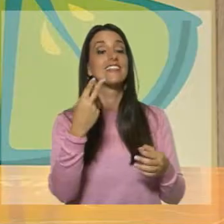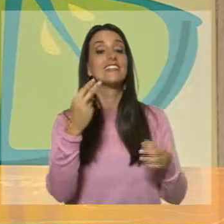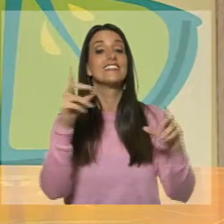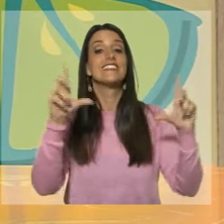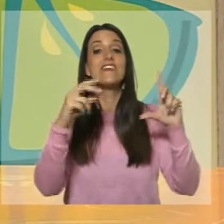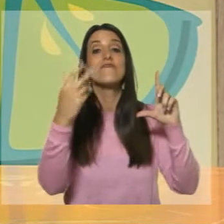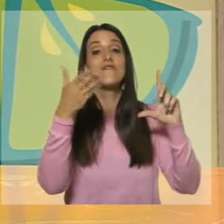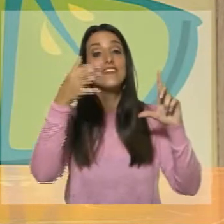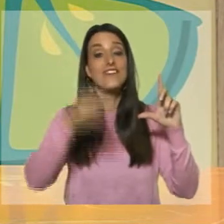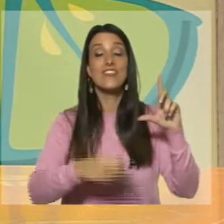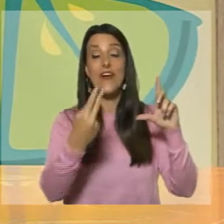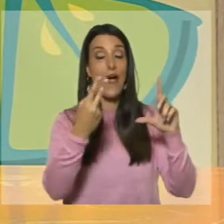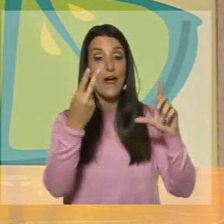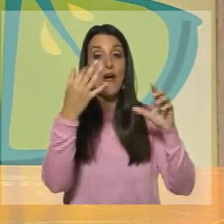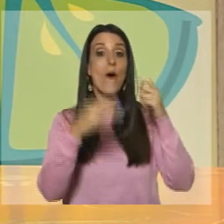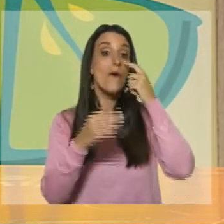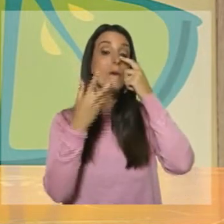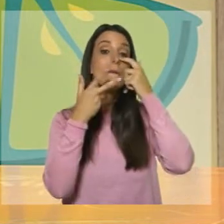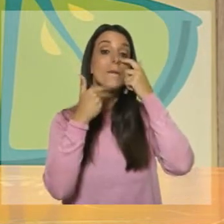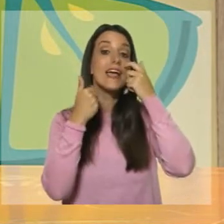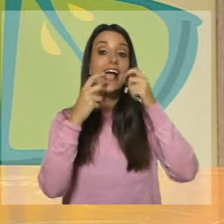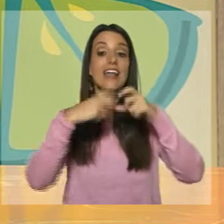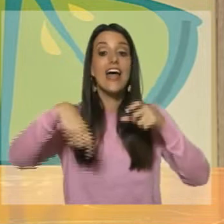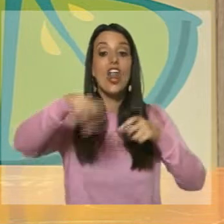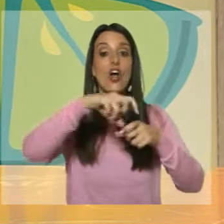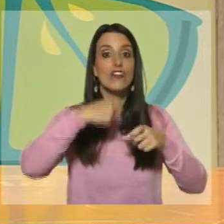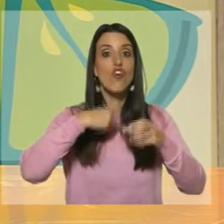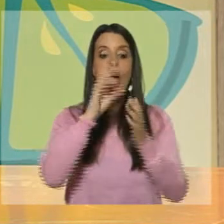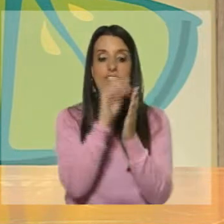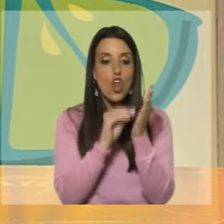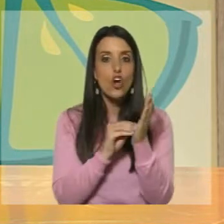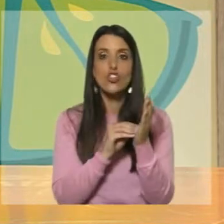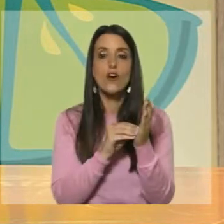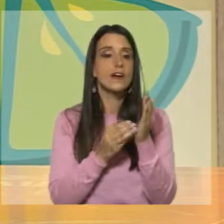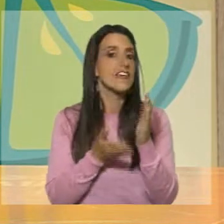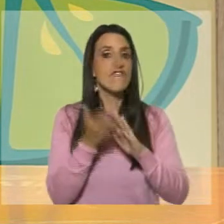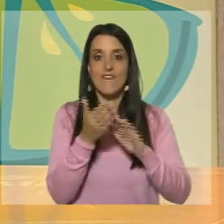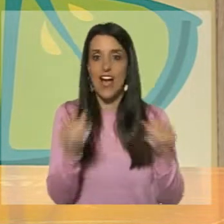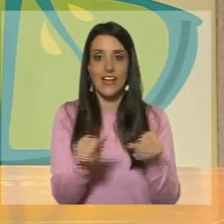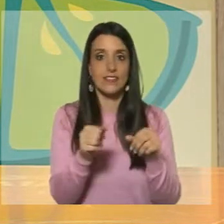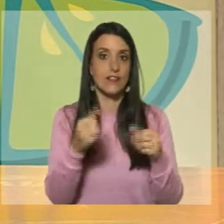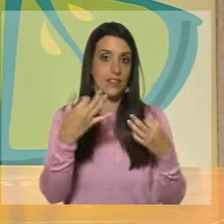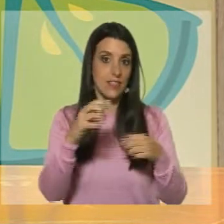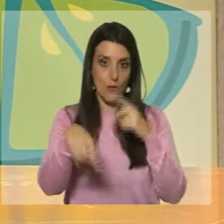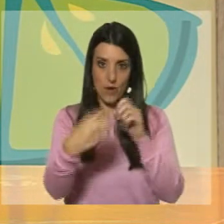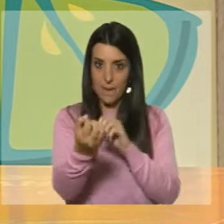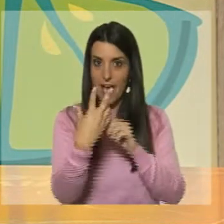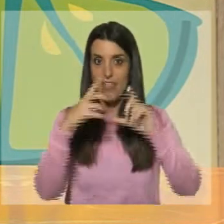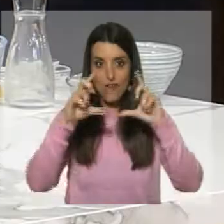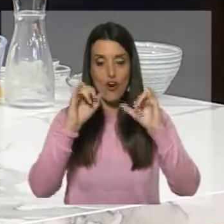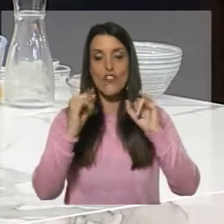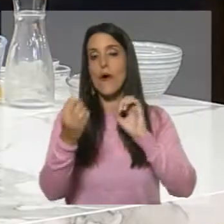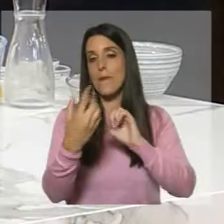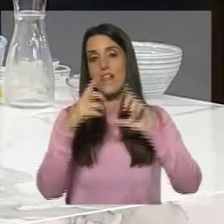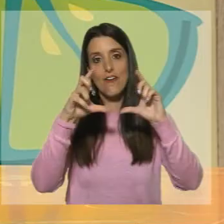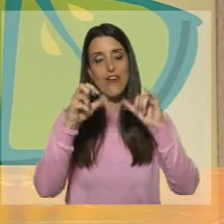Televidente. Porque me estoy entreverando. Me encanta esa rosca. Yo apunto la receta y sale en cualquier momento. Carmen, después nos manda fotito, nos como lo hace